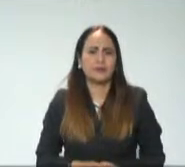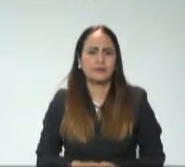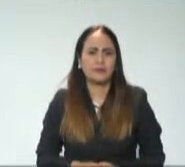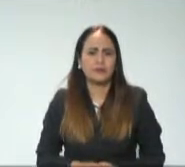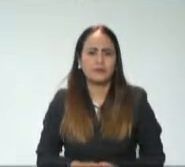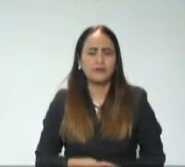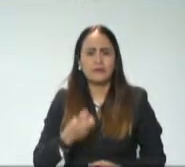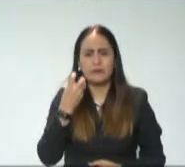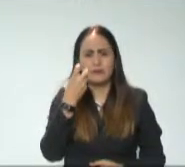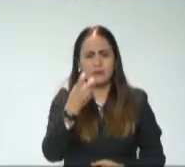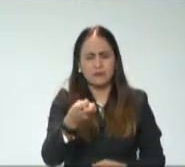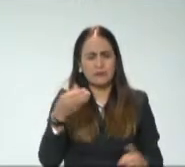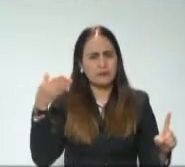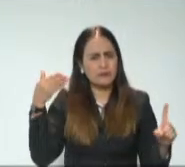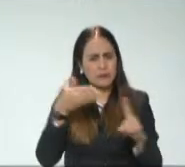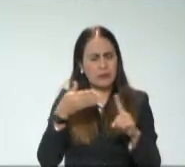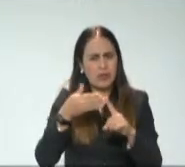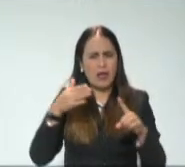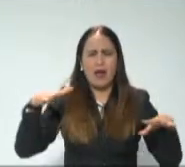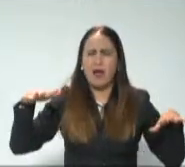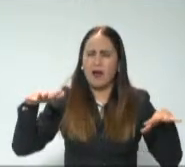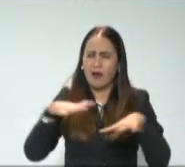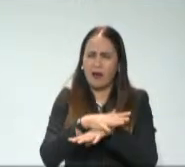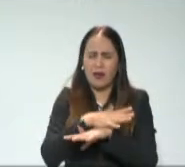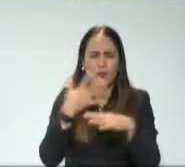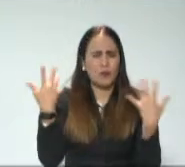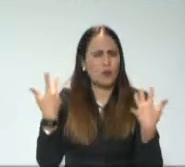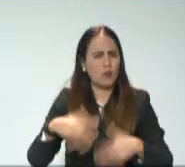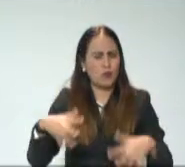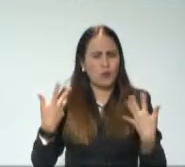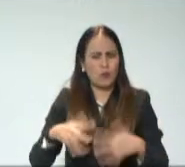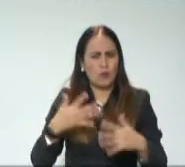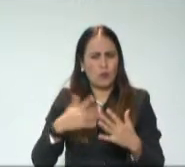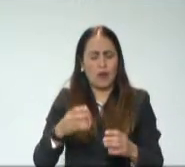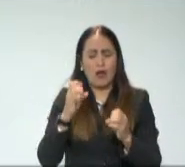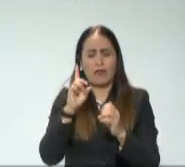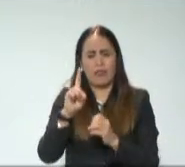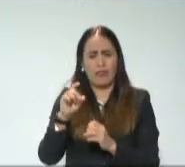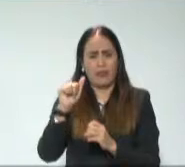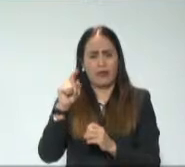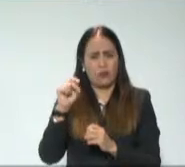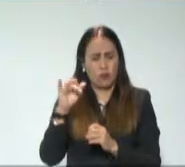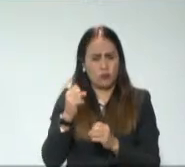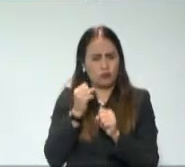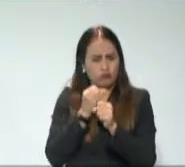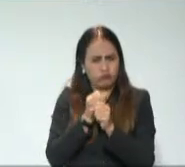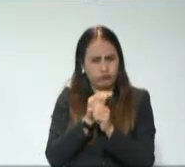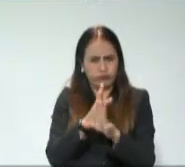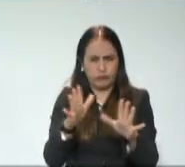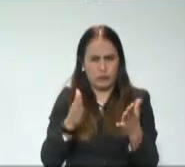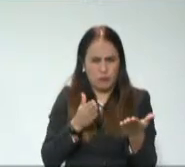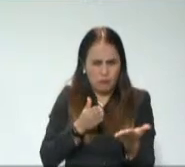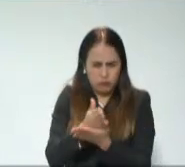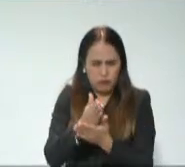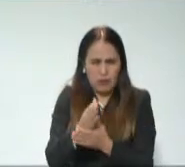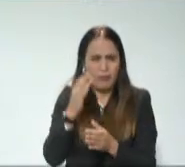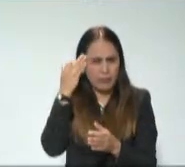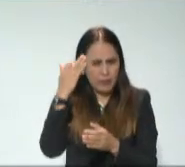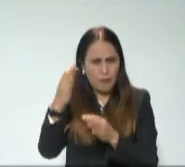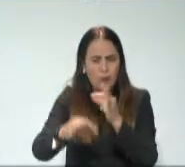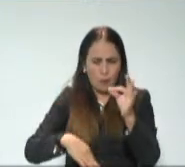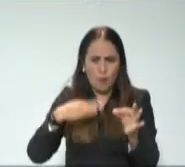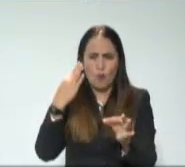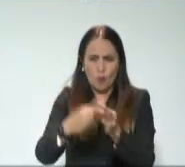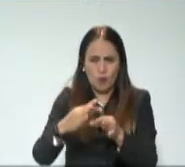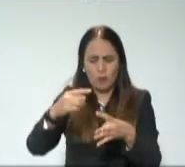impacto inmenso positivo en el acceso a la a datos oportunos relevantes y a las